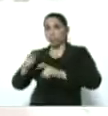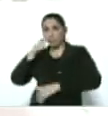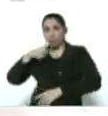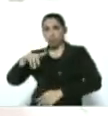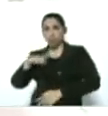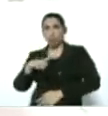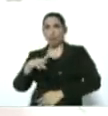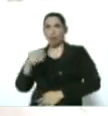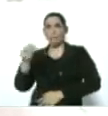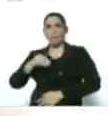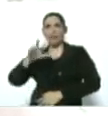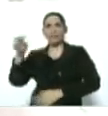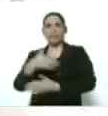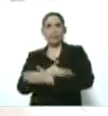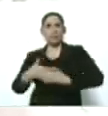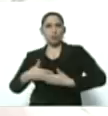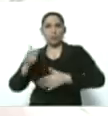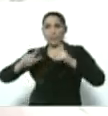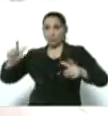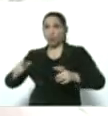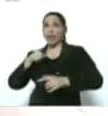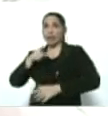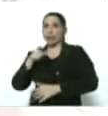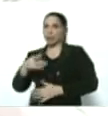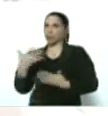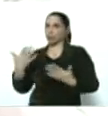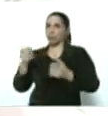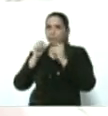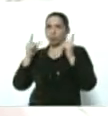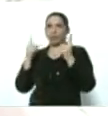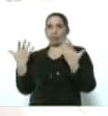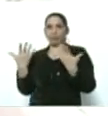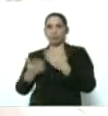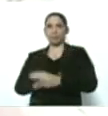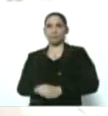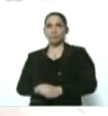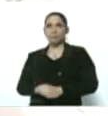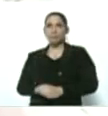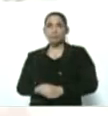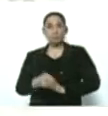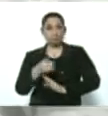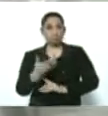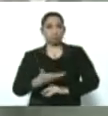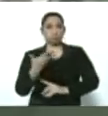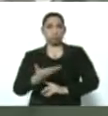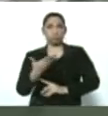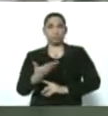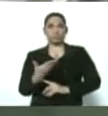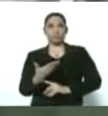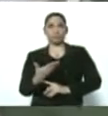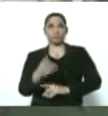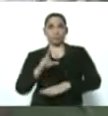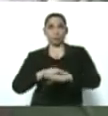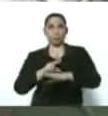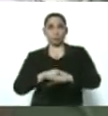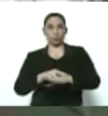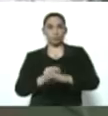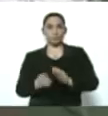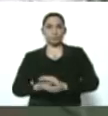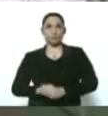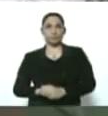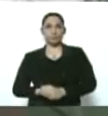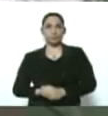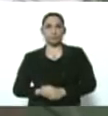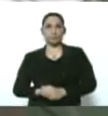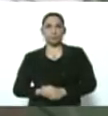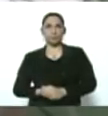un poco más de 30 millones de habitantes, eso es impactante, realmente es impactante. Eso es muy importante, doctor Alvarado,